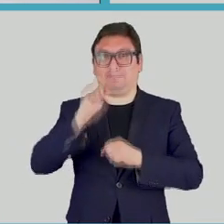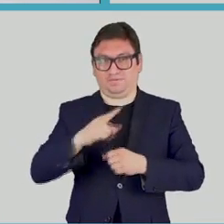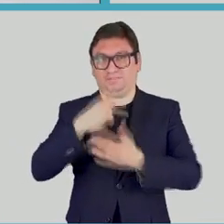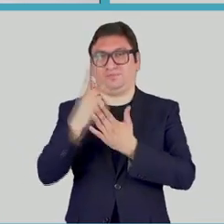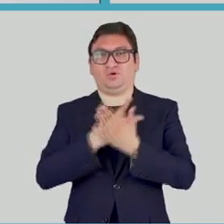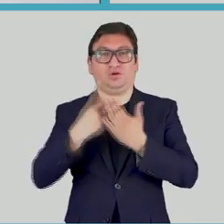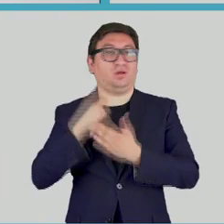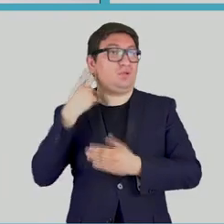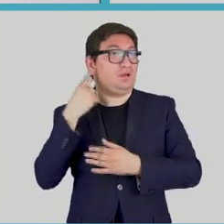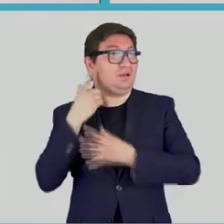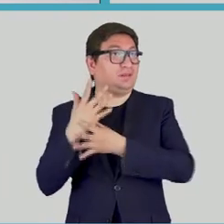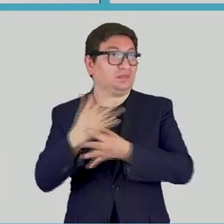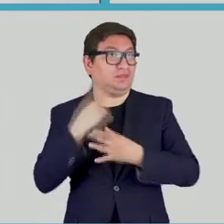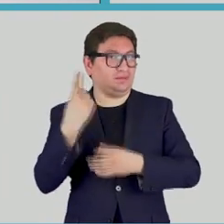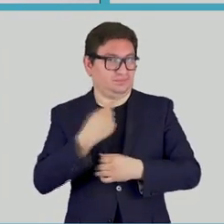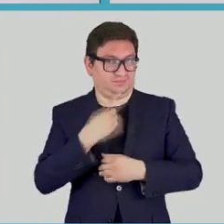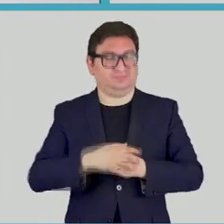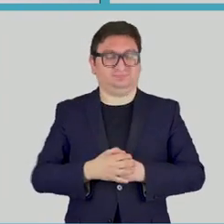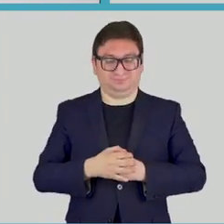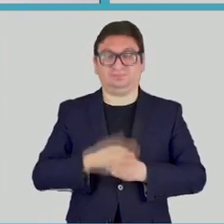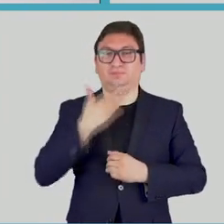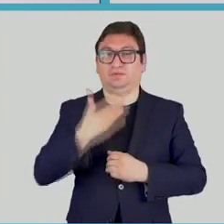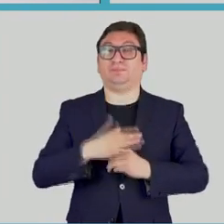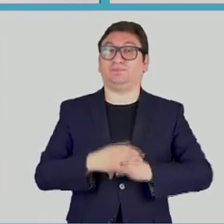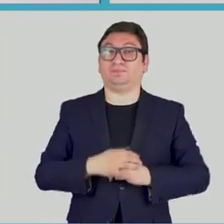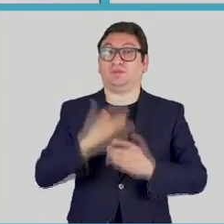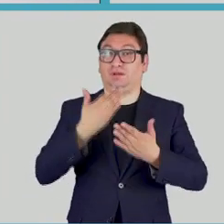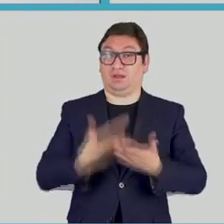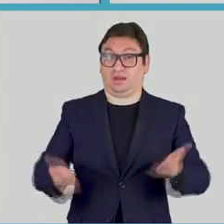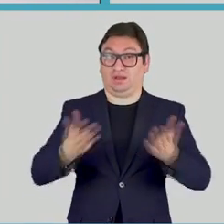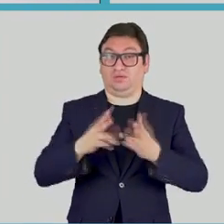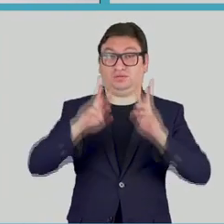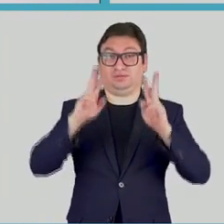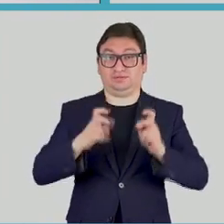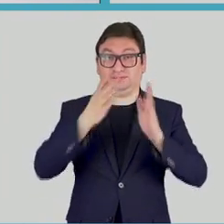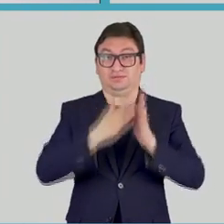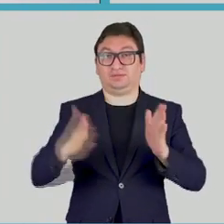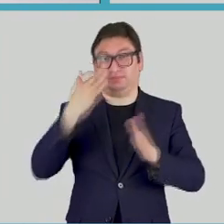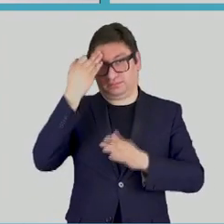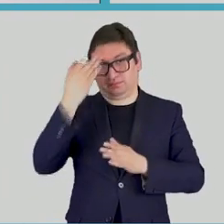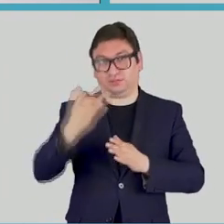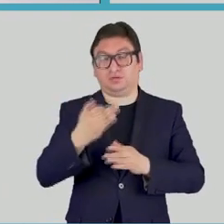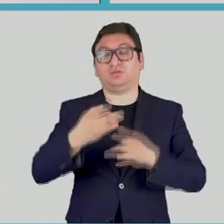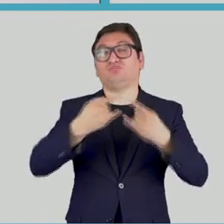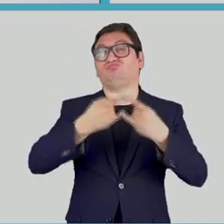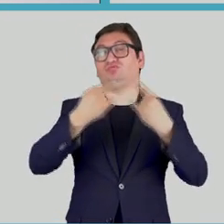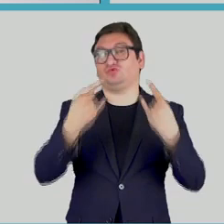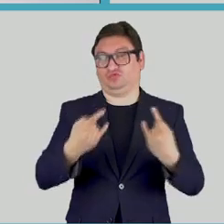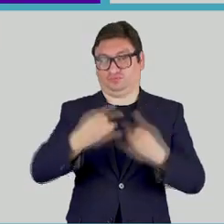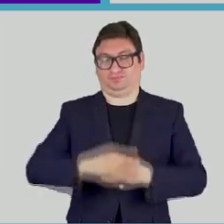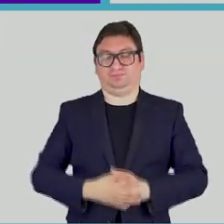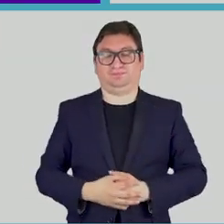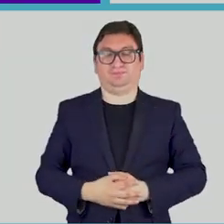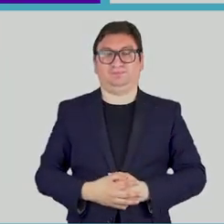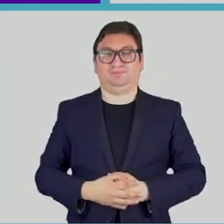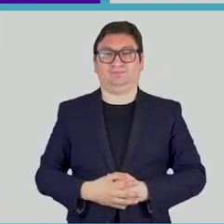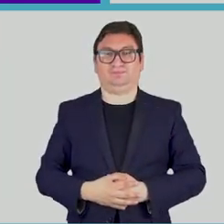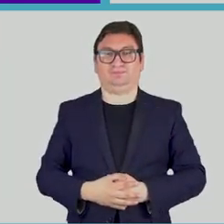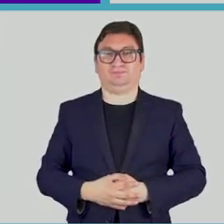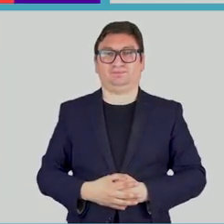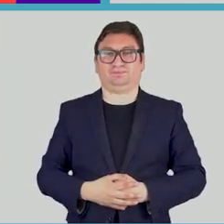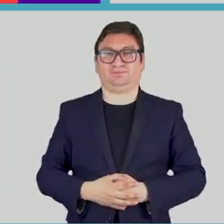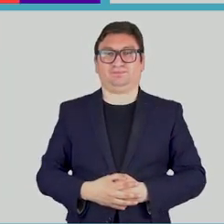se dice por ahí así es Pues bueno vamos ahora a nuestra sección un poco de historia